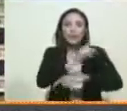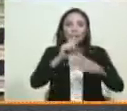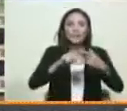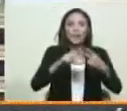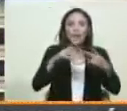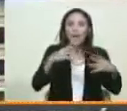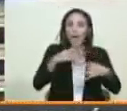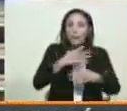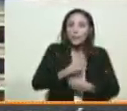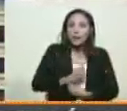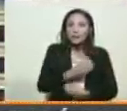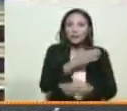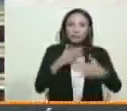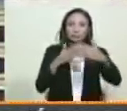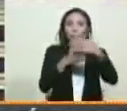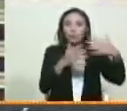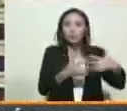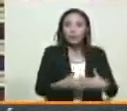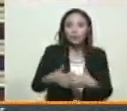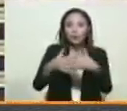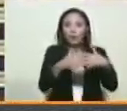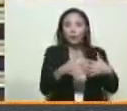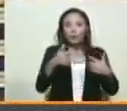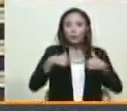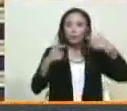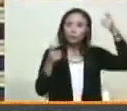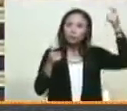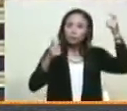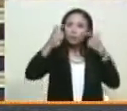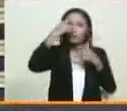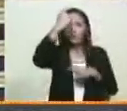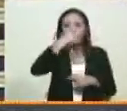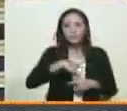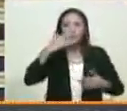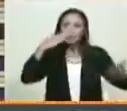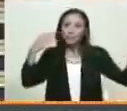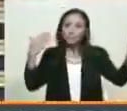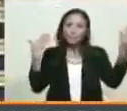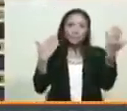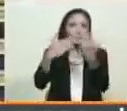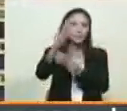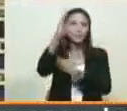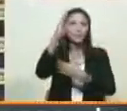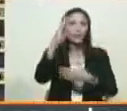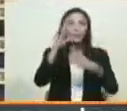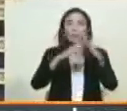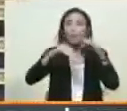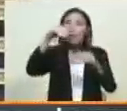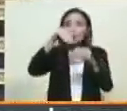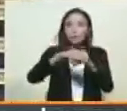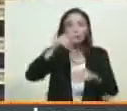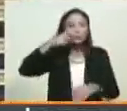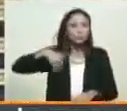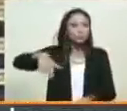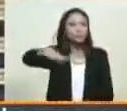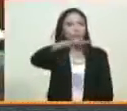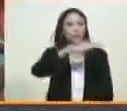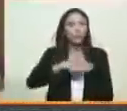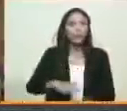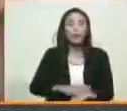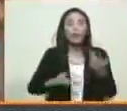presidente antiimperialista, soy presidente chavista y seré presidente por el voto del pueblo para el